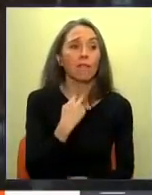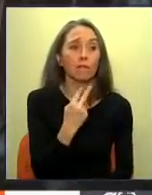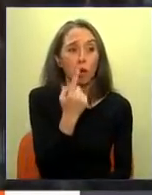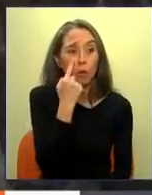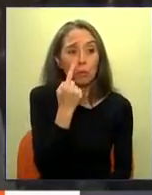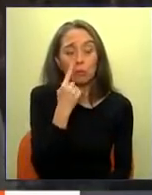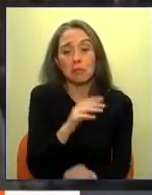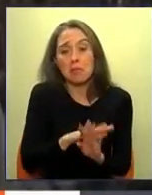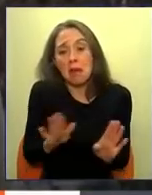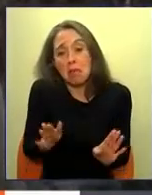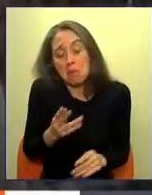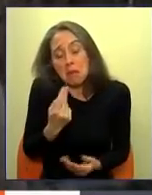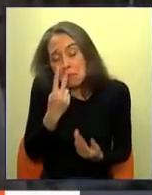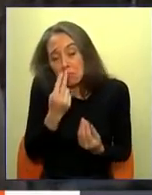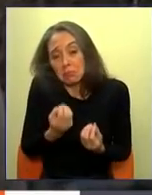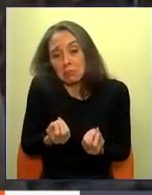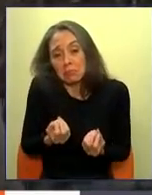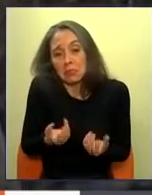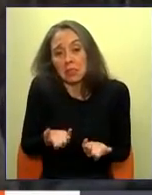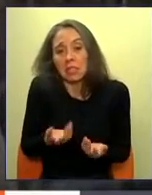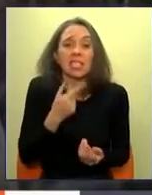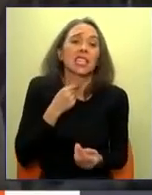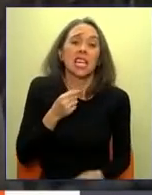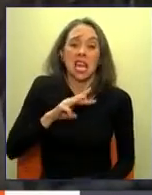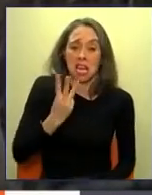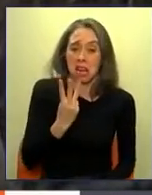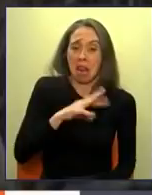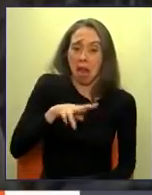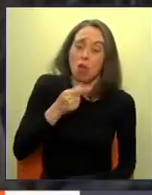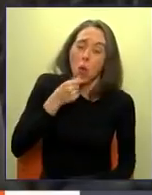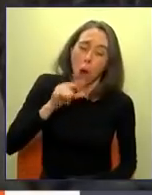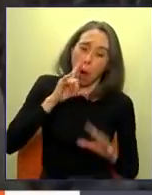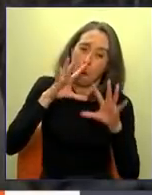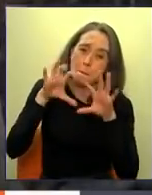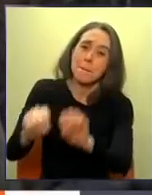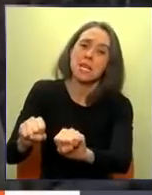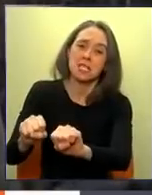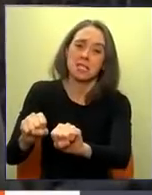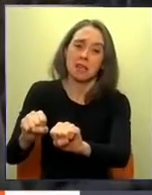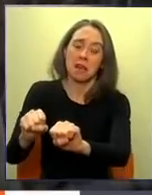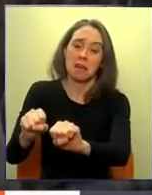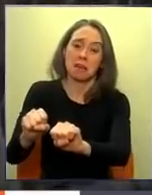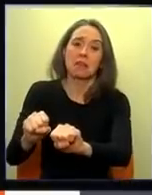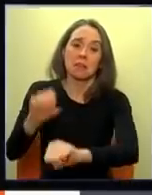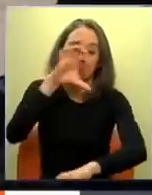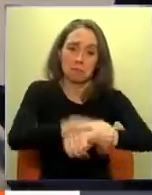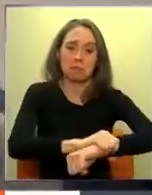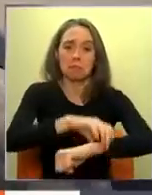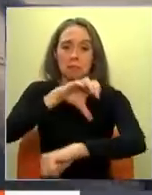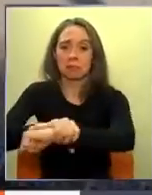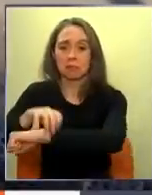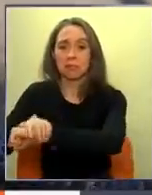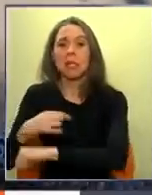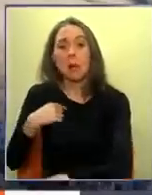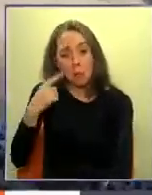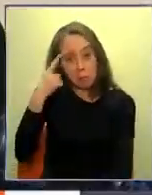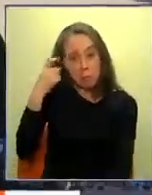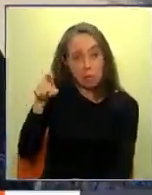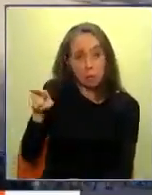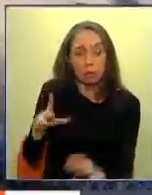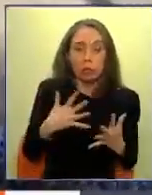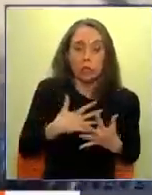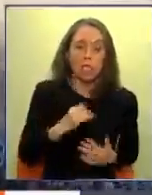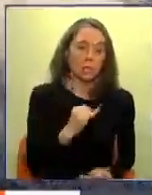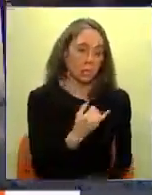Y nada más, que los pillen luego nomás y los detengan. Me imagino consternada con lo que ocurre. Sí,